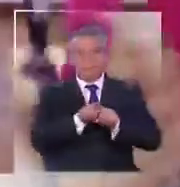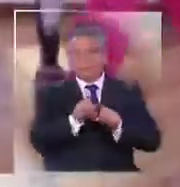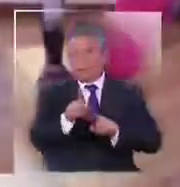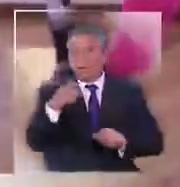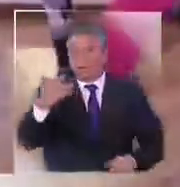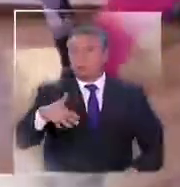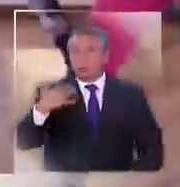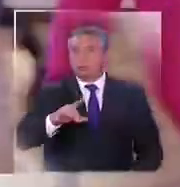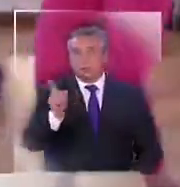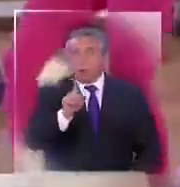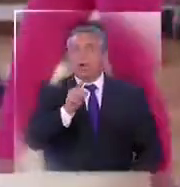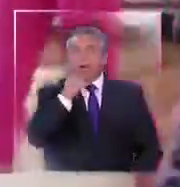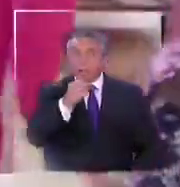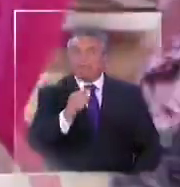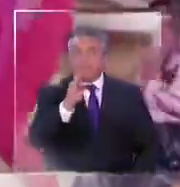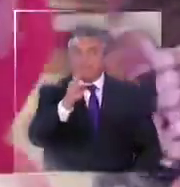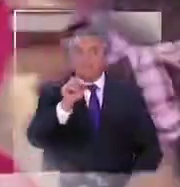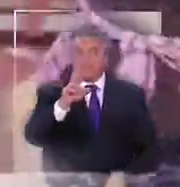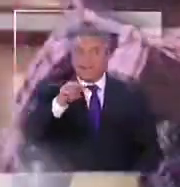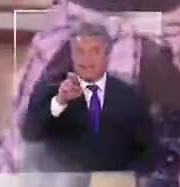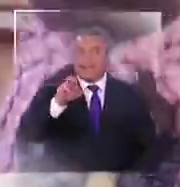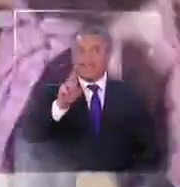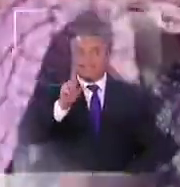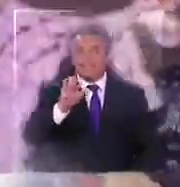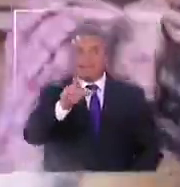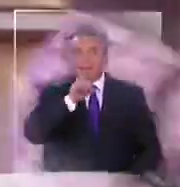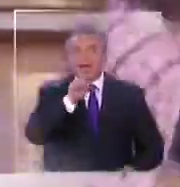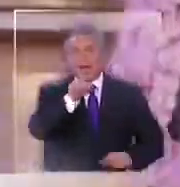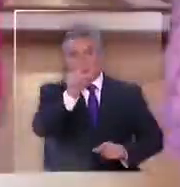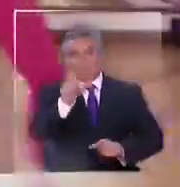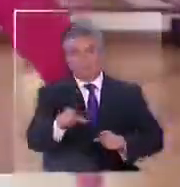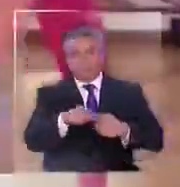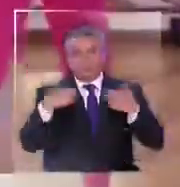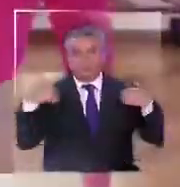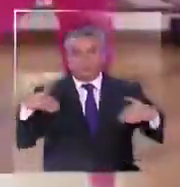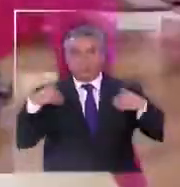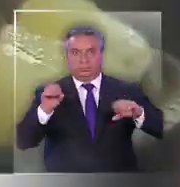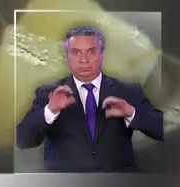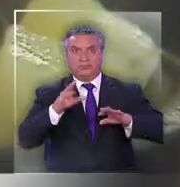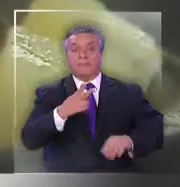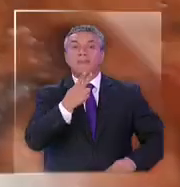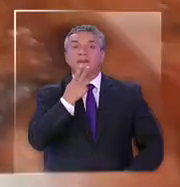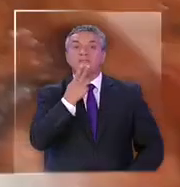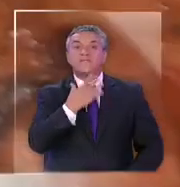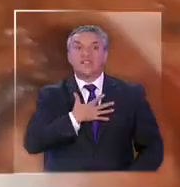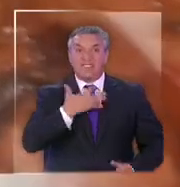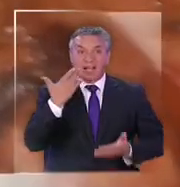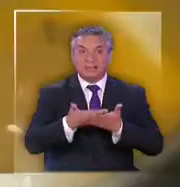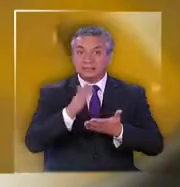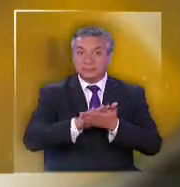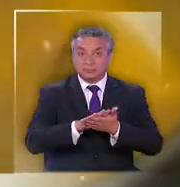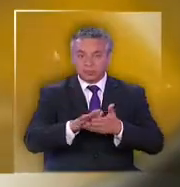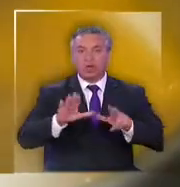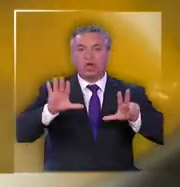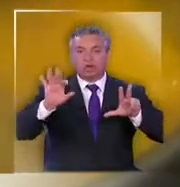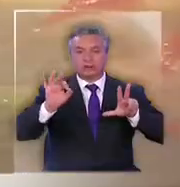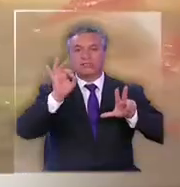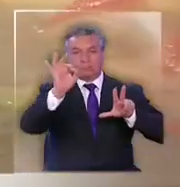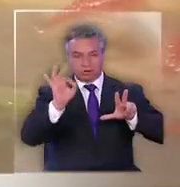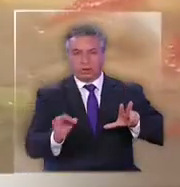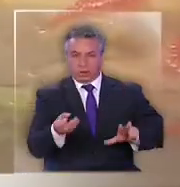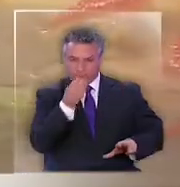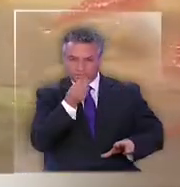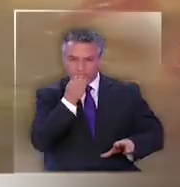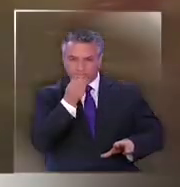relevante. Según Bernardita Allen, conocida personal trainer, vida saludable es 80% alimentación y un